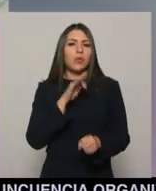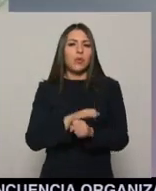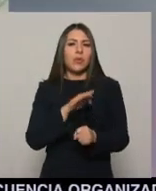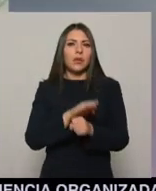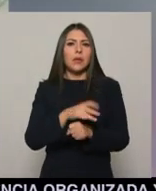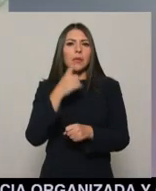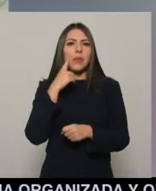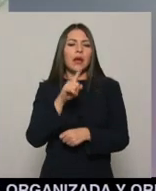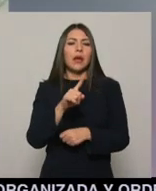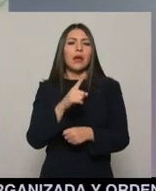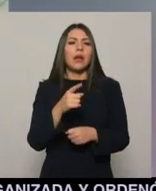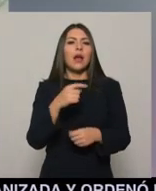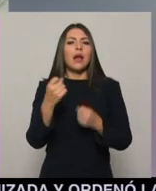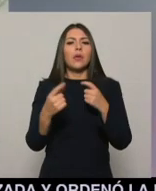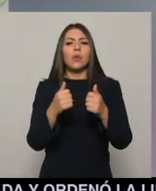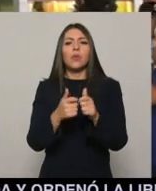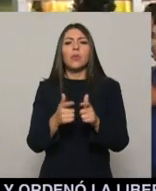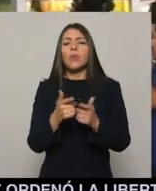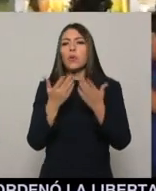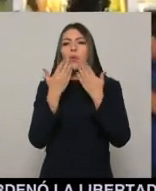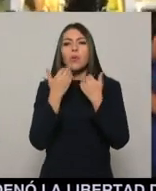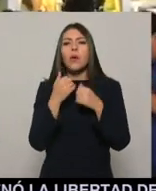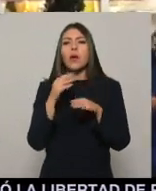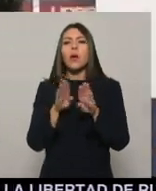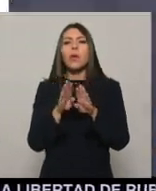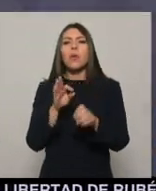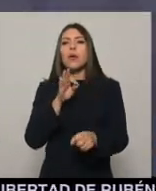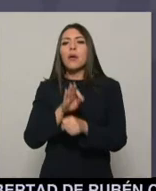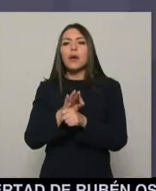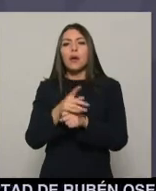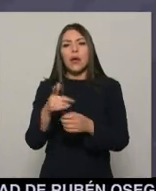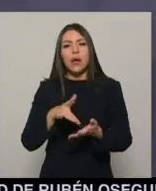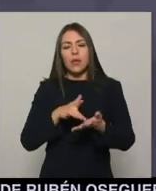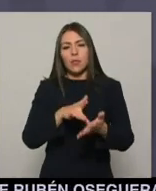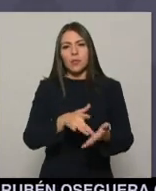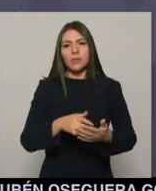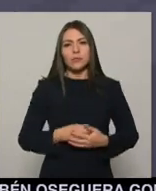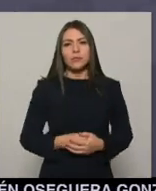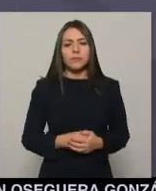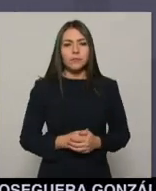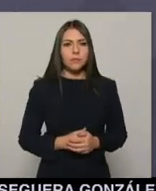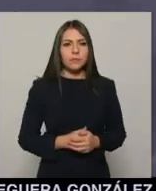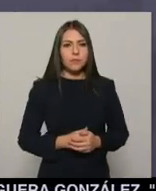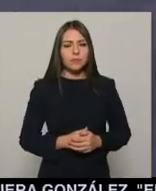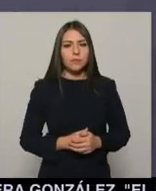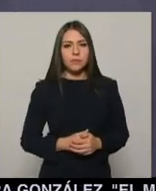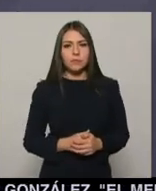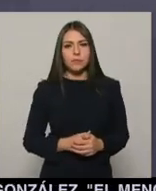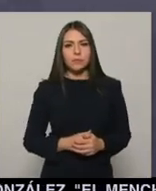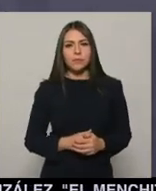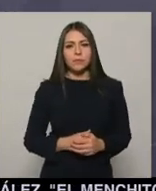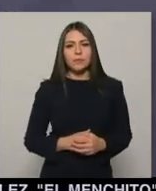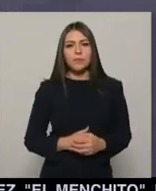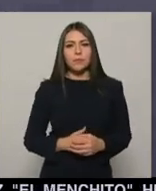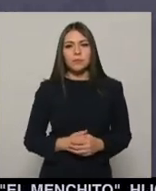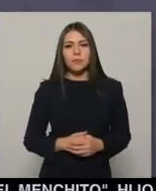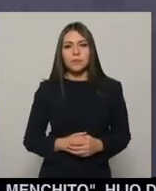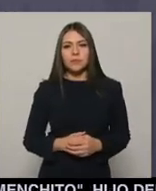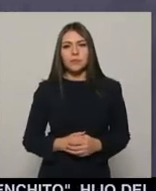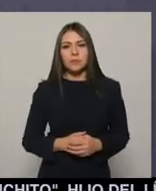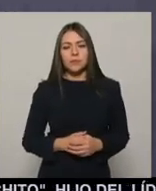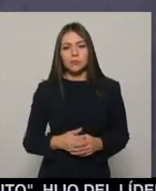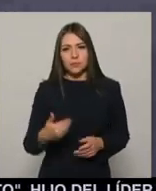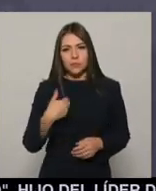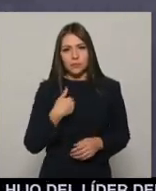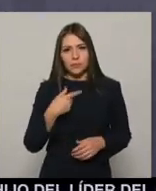voz a los grupos que no han tenido la voz. Sí, pues bueno, yo personalmente entré a Restauradoras